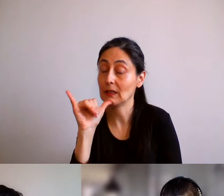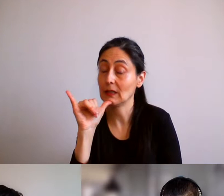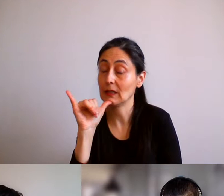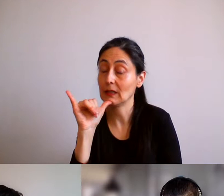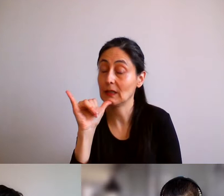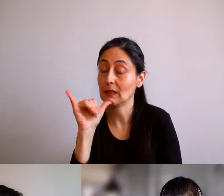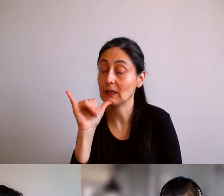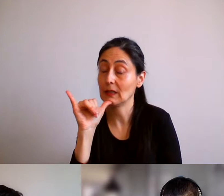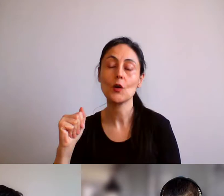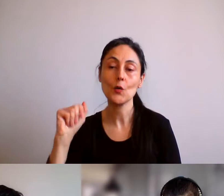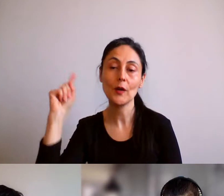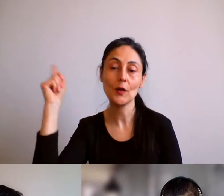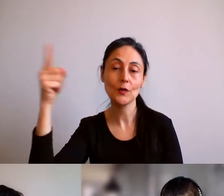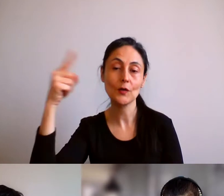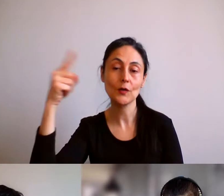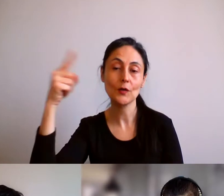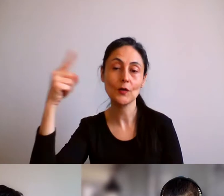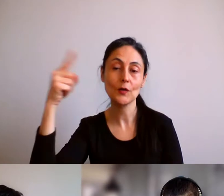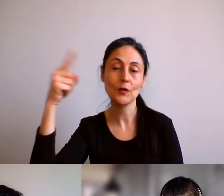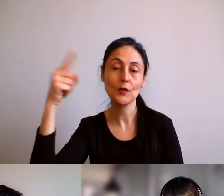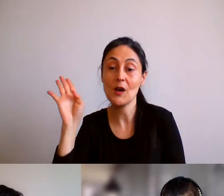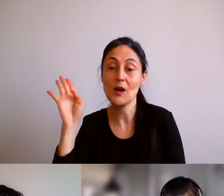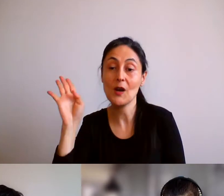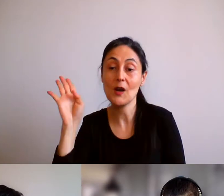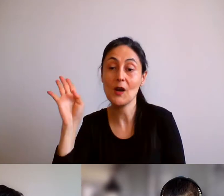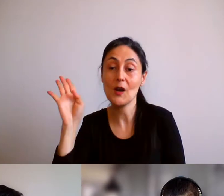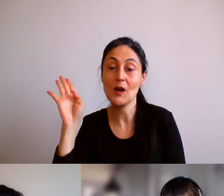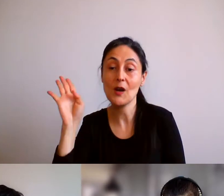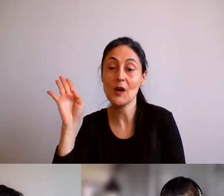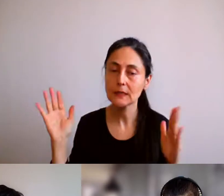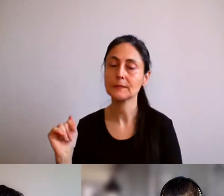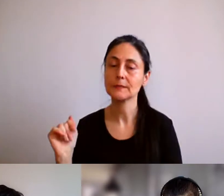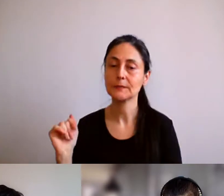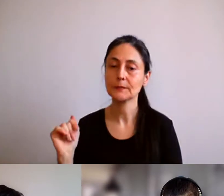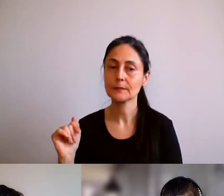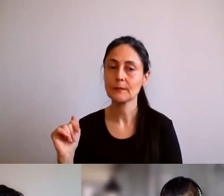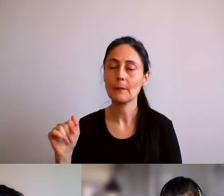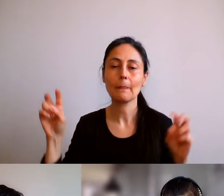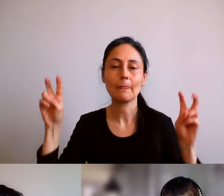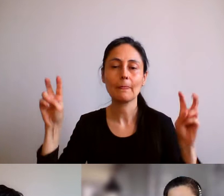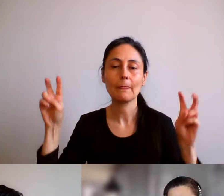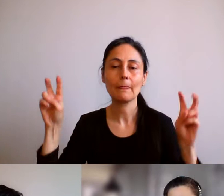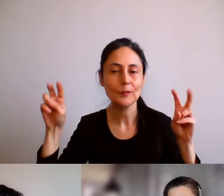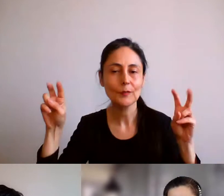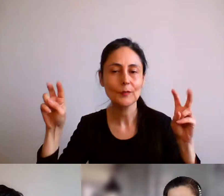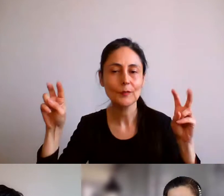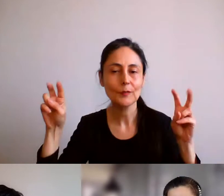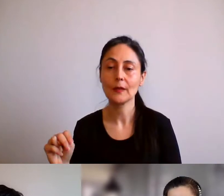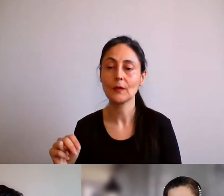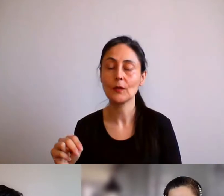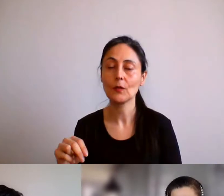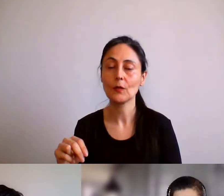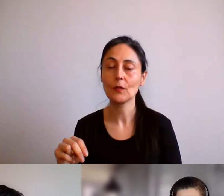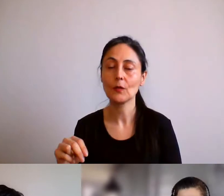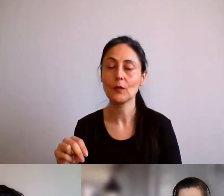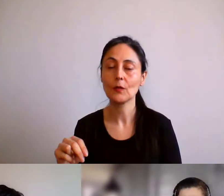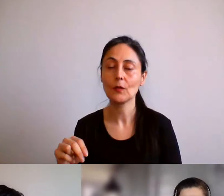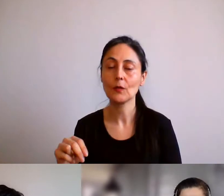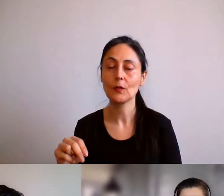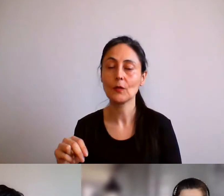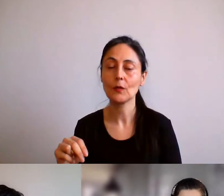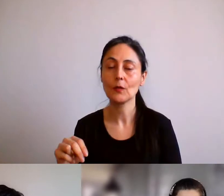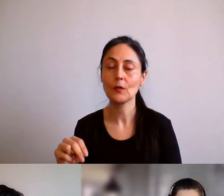que se diera, pero no tenemos tan claro de si esto es, entre comillas, como una especie de veranito en San Juan, ¿eh?